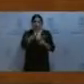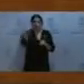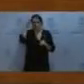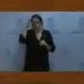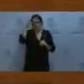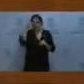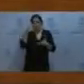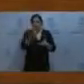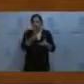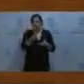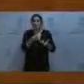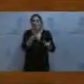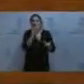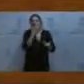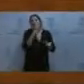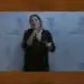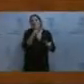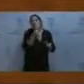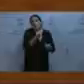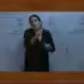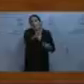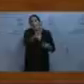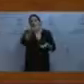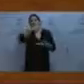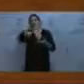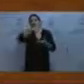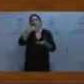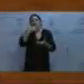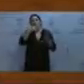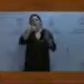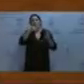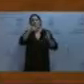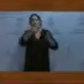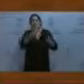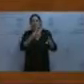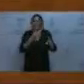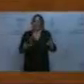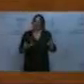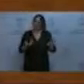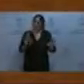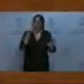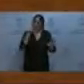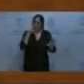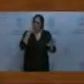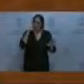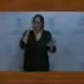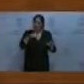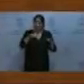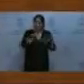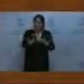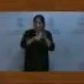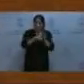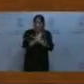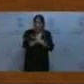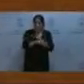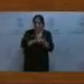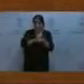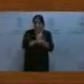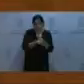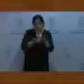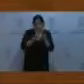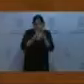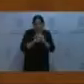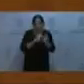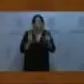esto es muy bonito, ¿no? Venir a hablar de, oiga, la deuda. No, mire, esto es esa gestión de desmanes y nefasta.